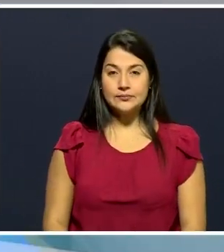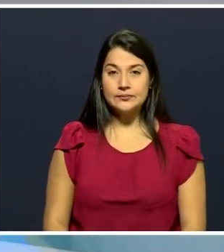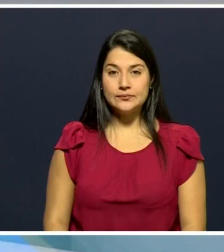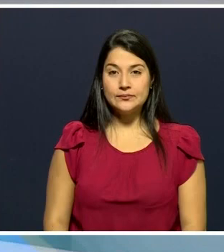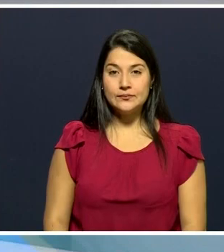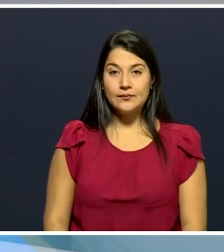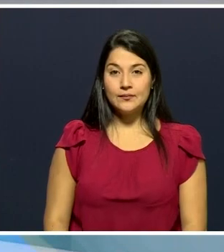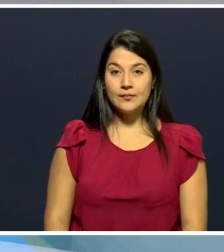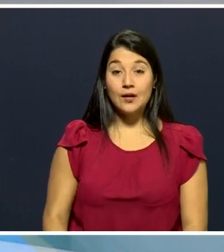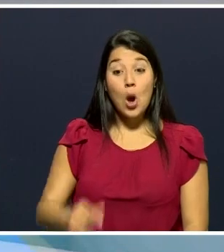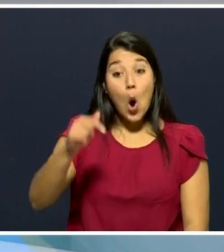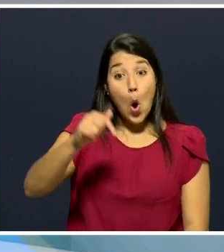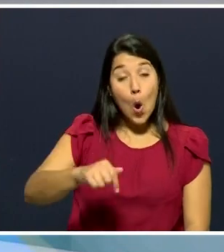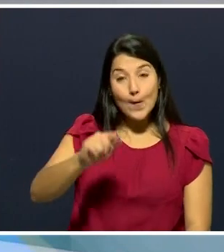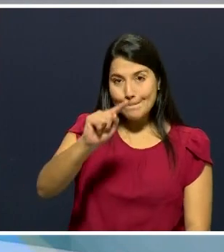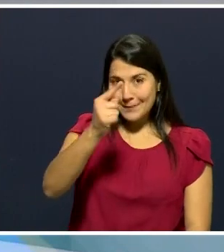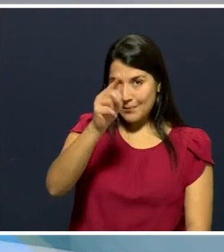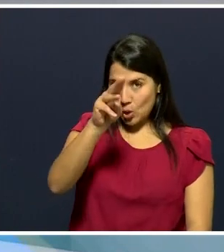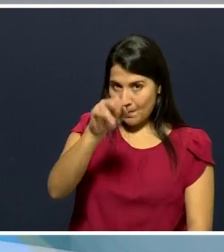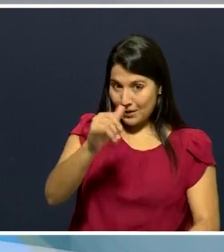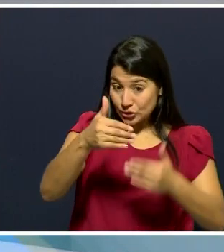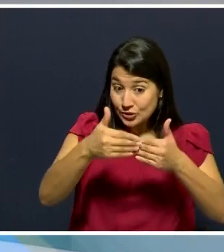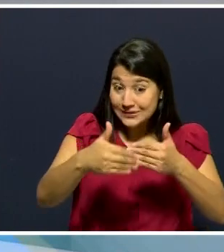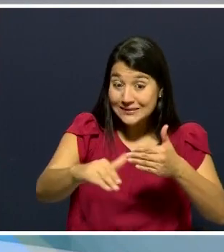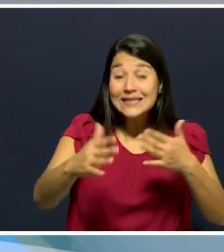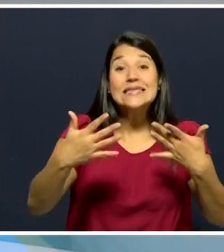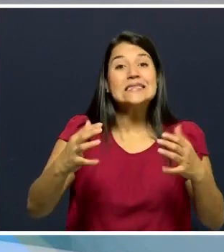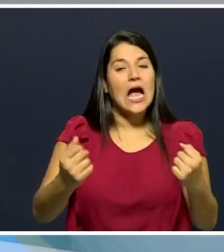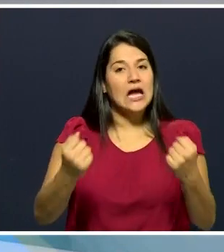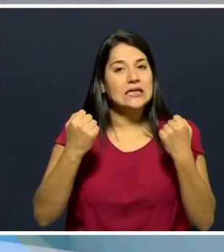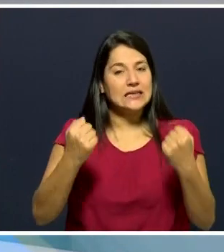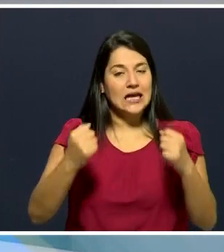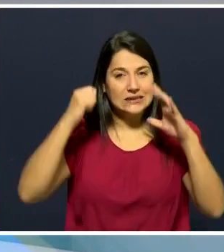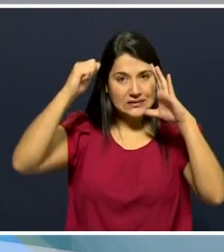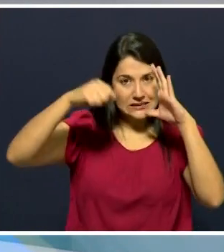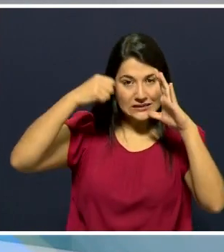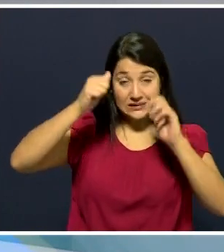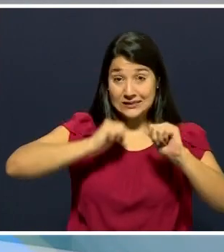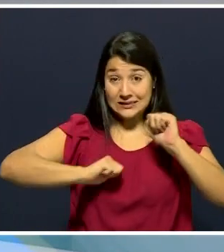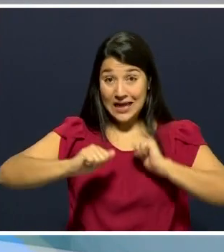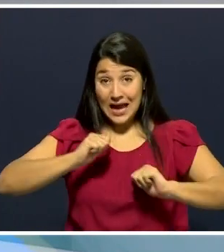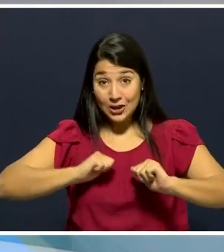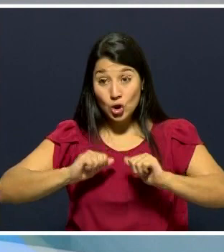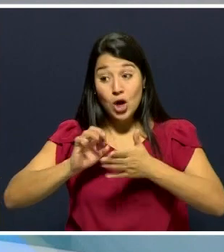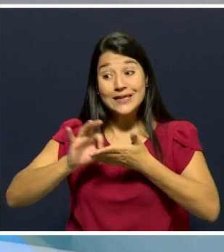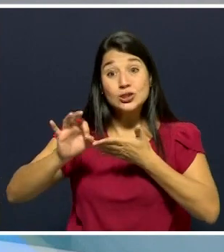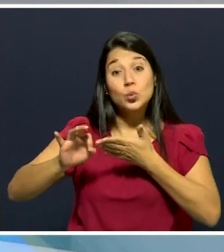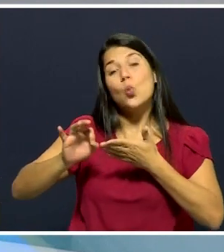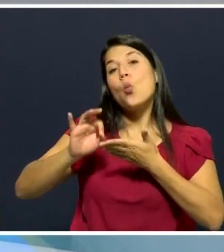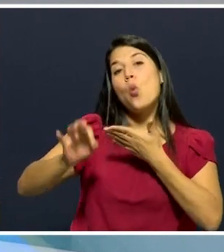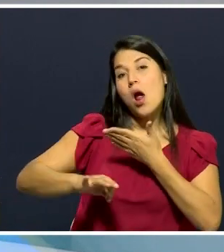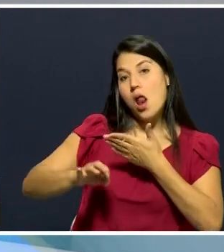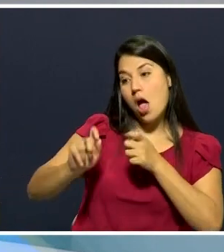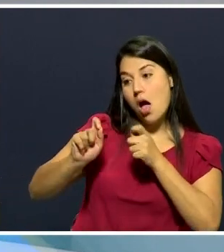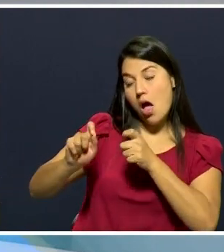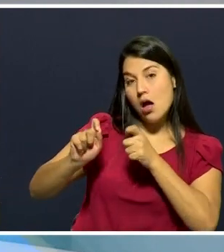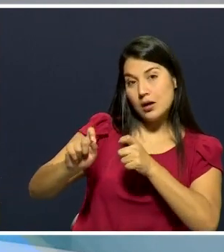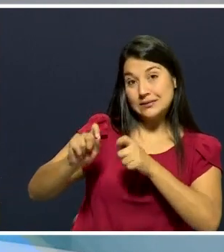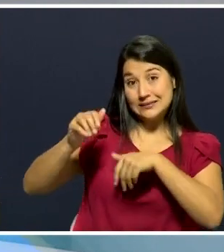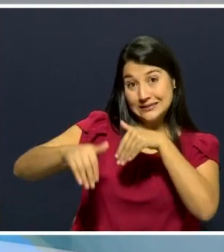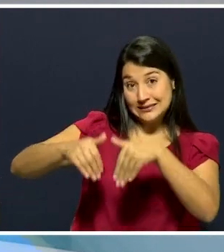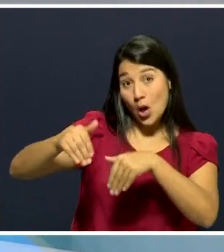A partir de este 1 de mayo, gimnasios, cines, teatros y escuelas de natación podrán abrir entre